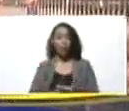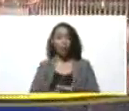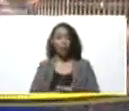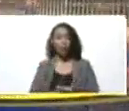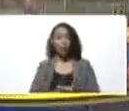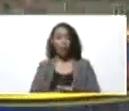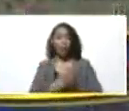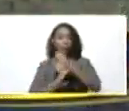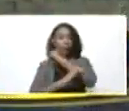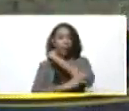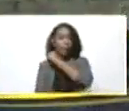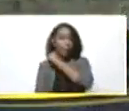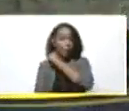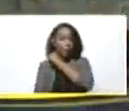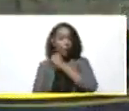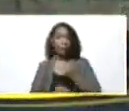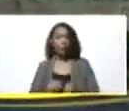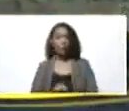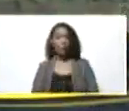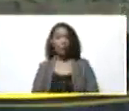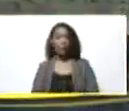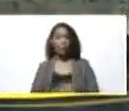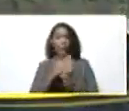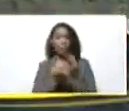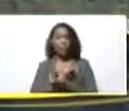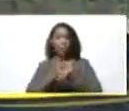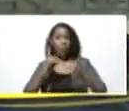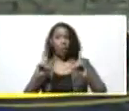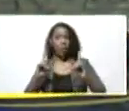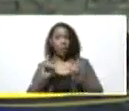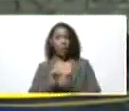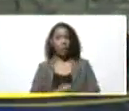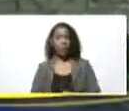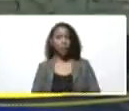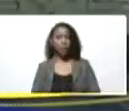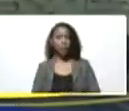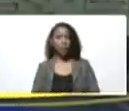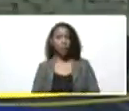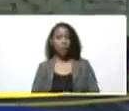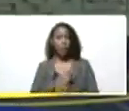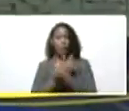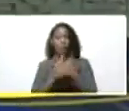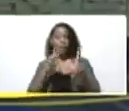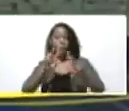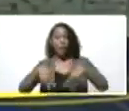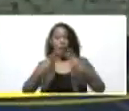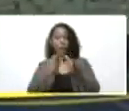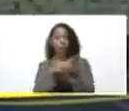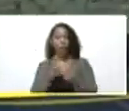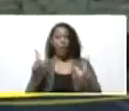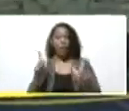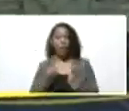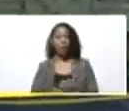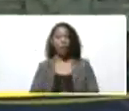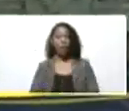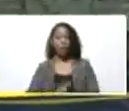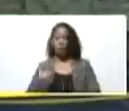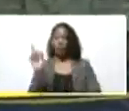contrabando de la democracia liberal, neoliberal.